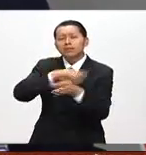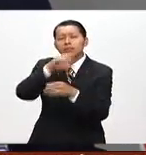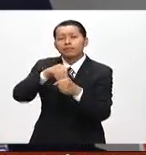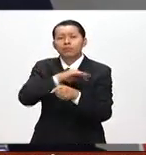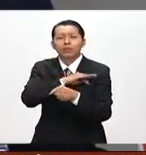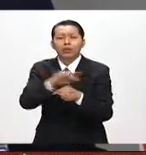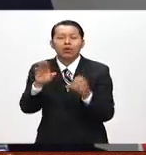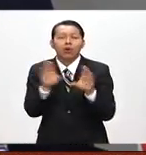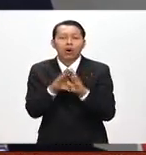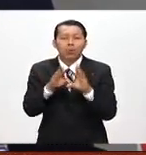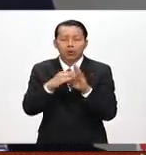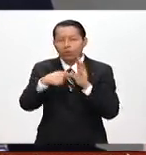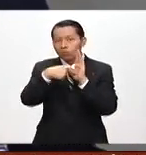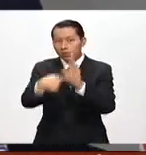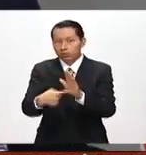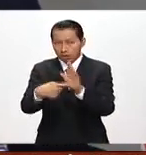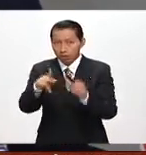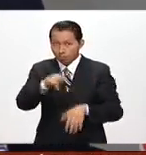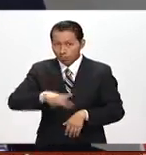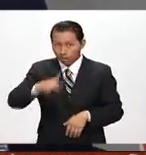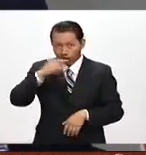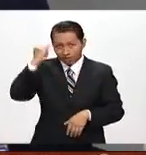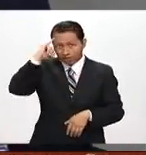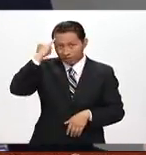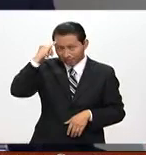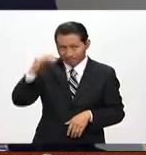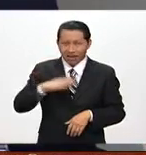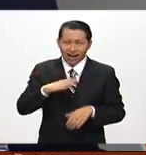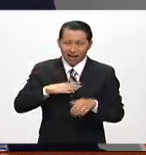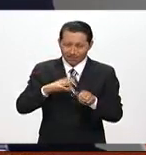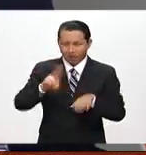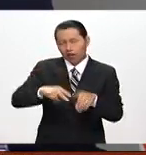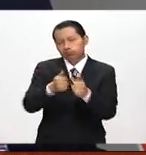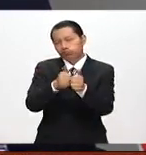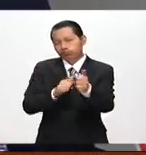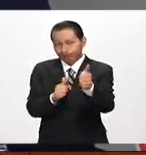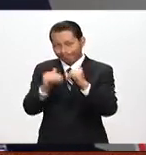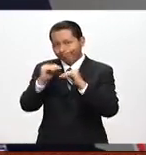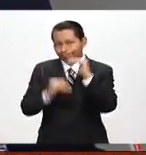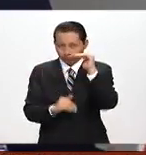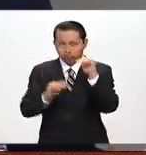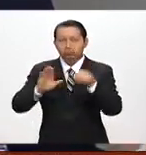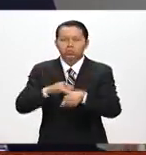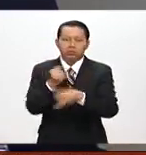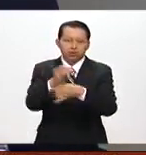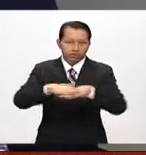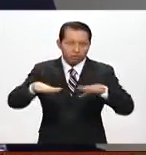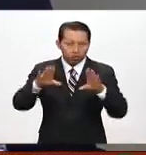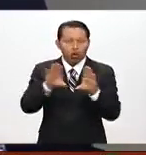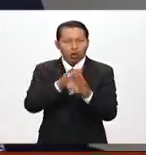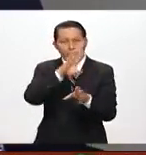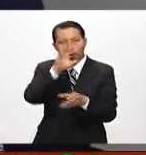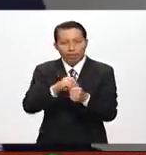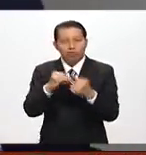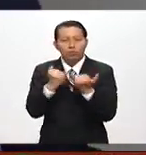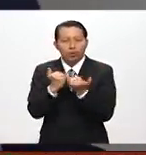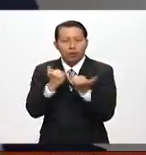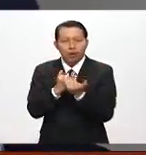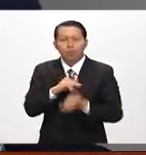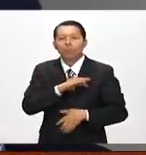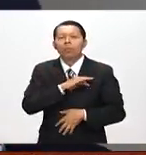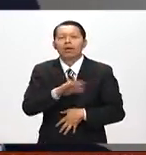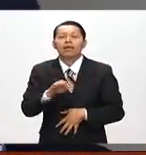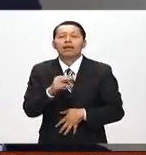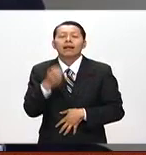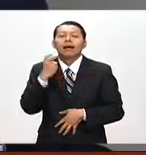publicación muestran a la población indígena en desventaja con respecto a la población total, y las brechas son